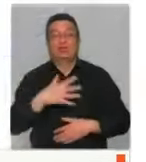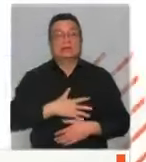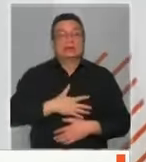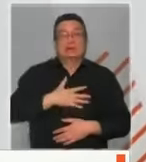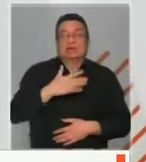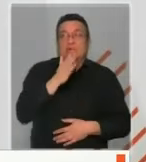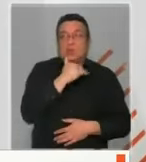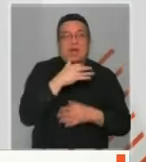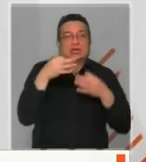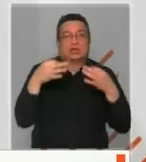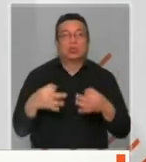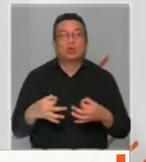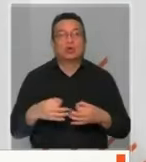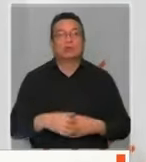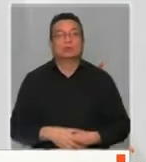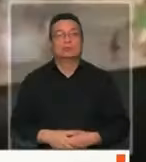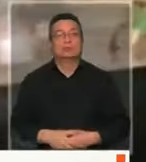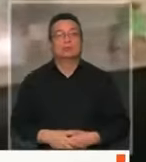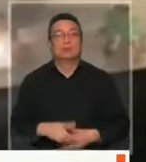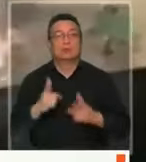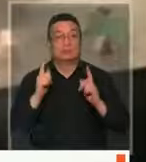inseguridad. Casco blanco tiene la